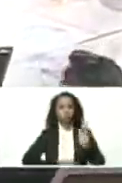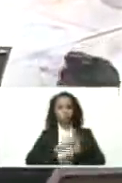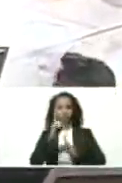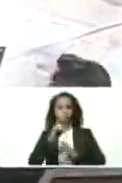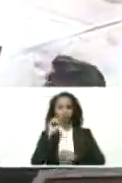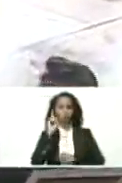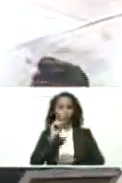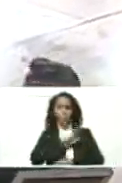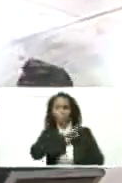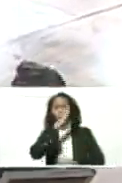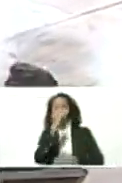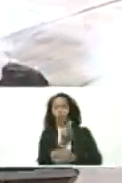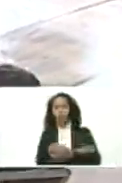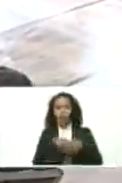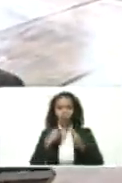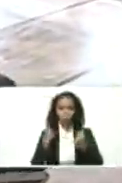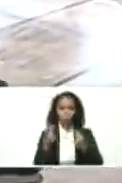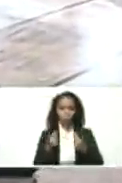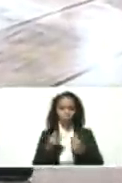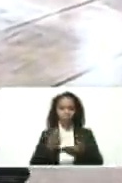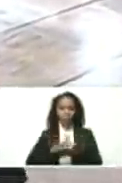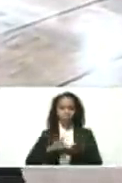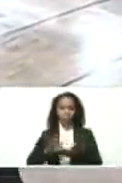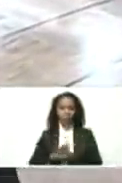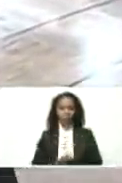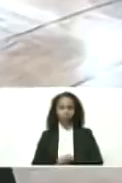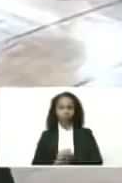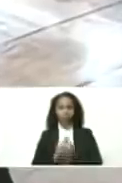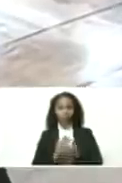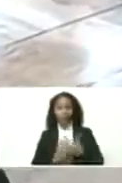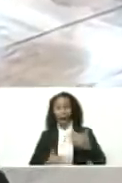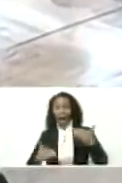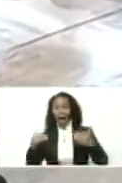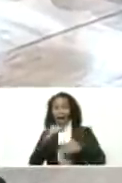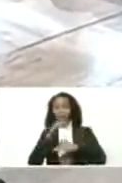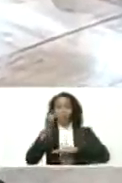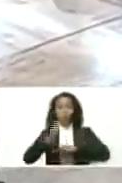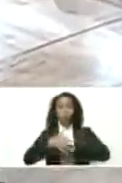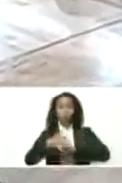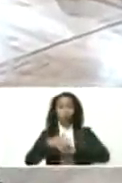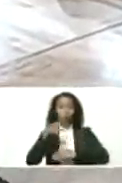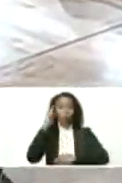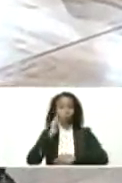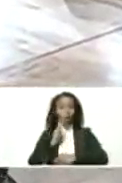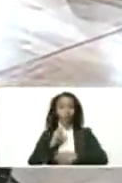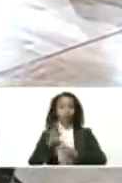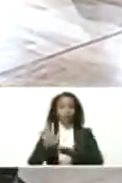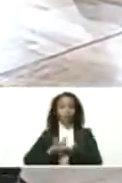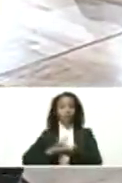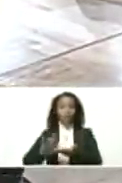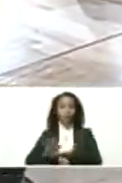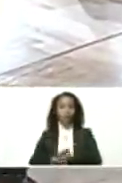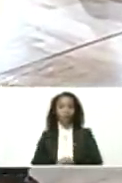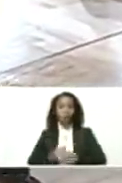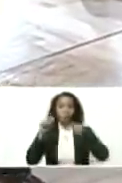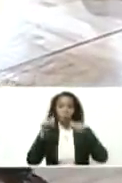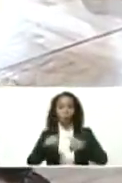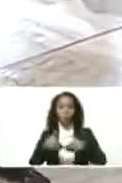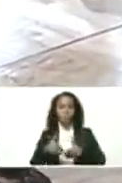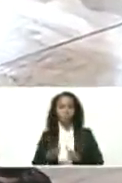de una poderosa economía digital, de alta tecnología, con el Bolívar Digital. Hoy